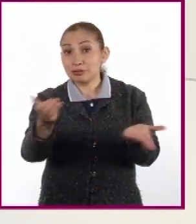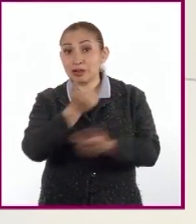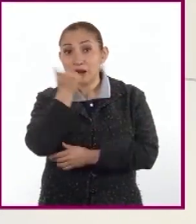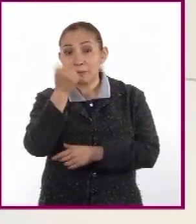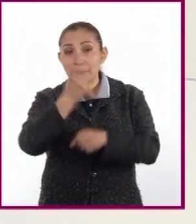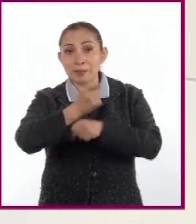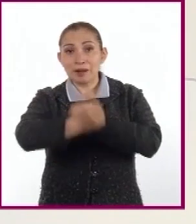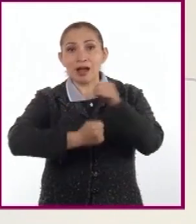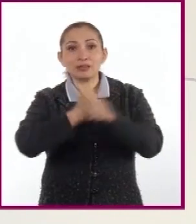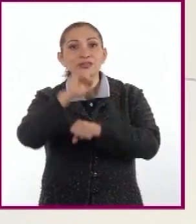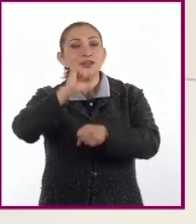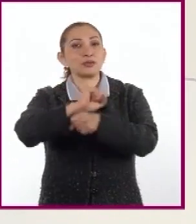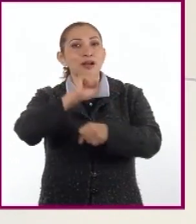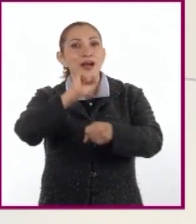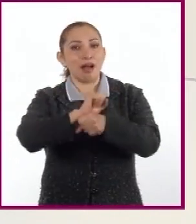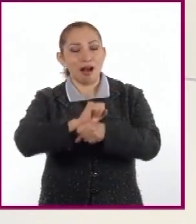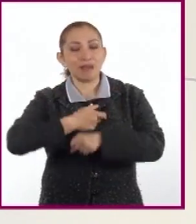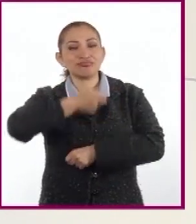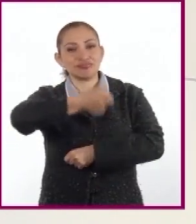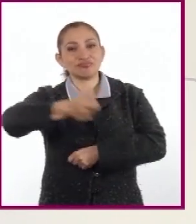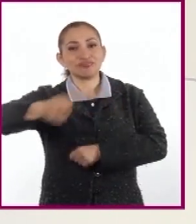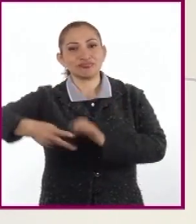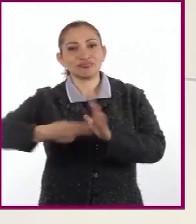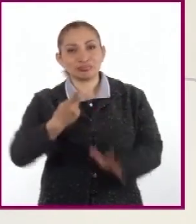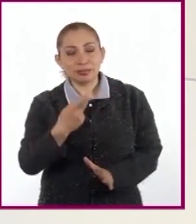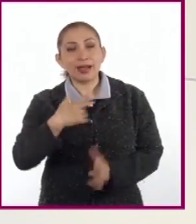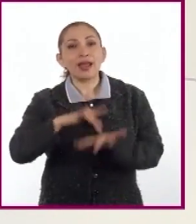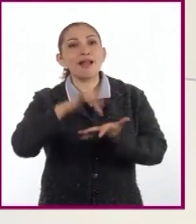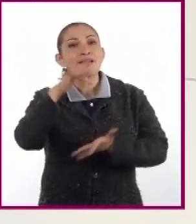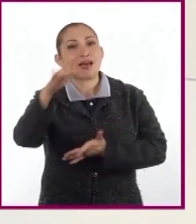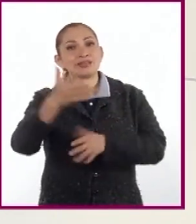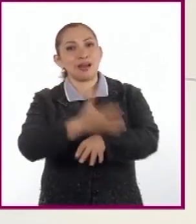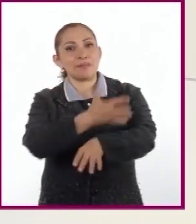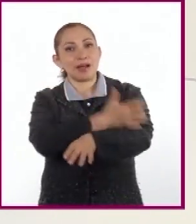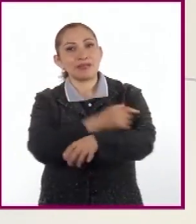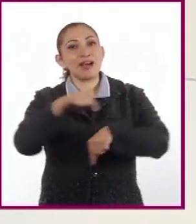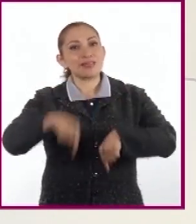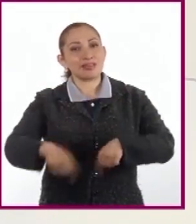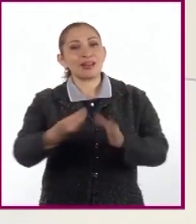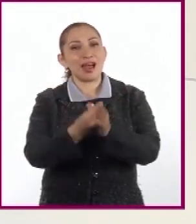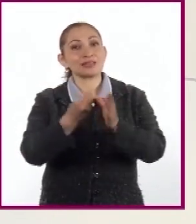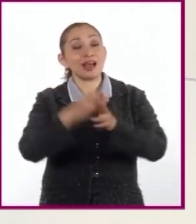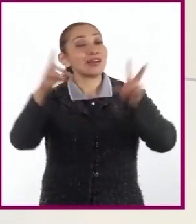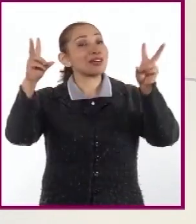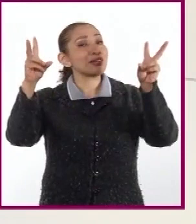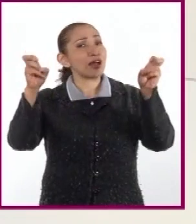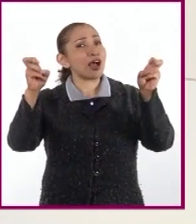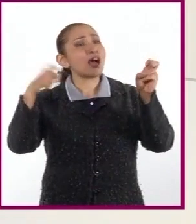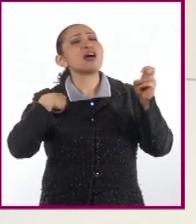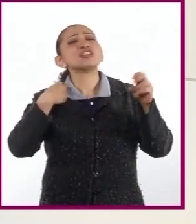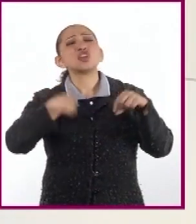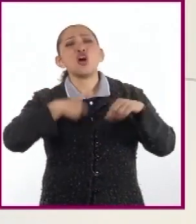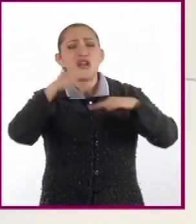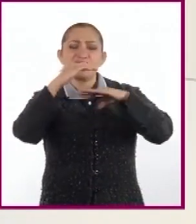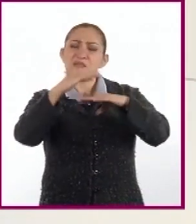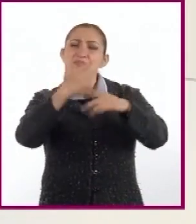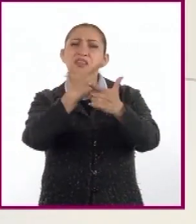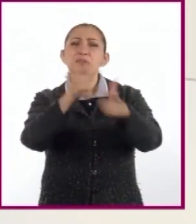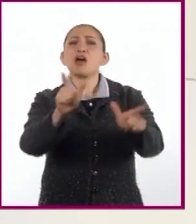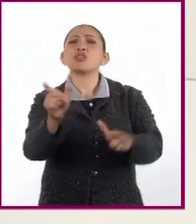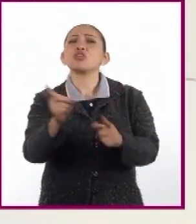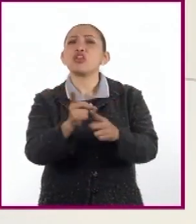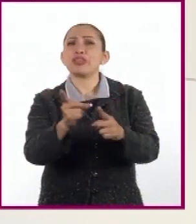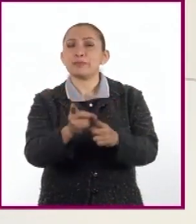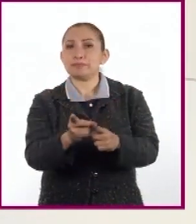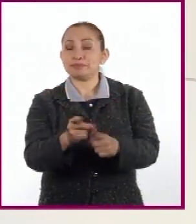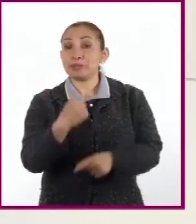de primer grado de secundaria, los saludo de nuevo y agradezco que nos acompañen en esta sesión titulada ¿Hasta dónde termina mi libertad?